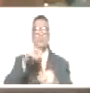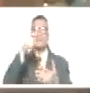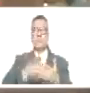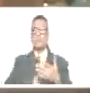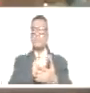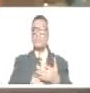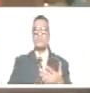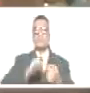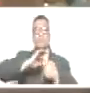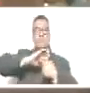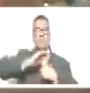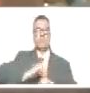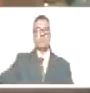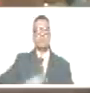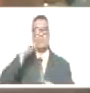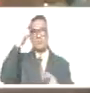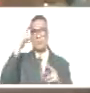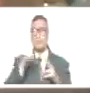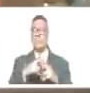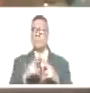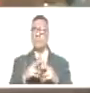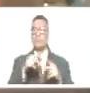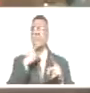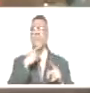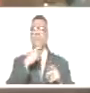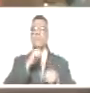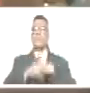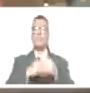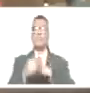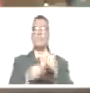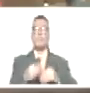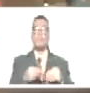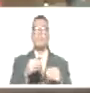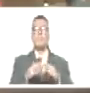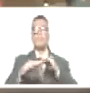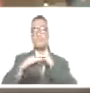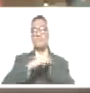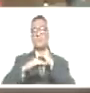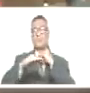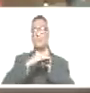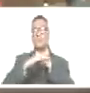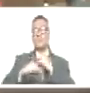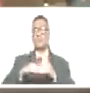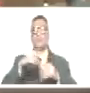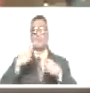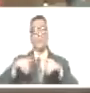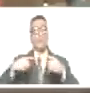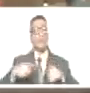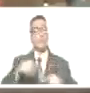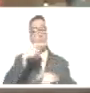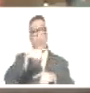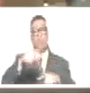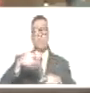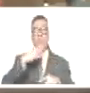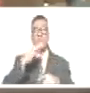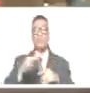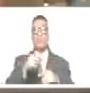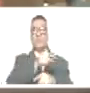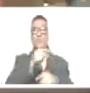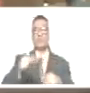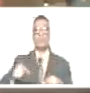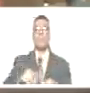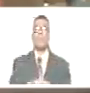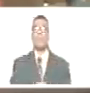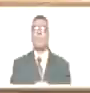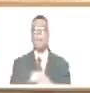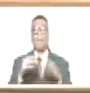el reconocimiento, goce o ejercicio en condiciones de igualdad de los derechos, garantías y deberes de las personas. Esto,